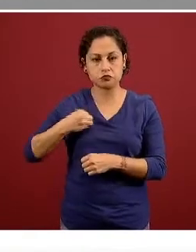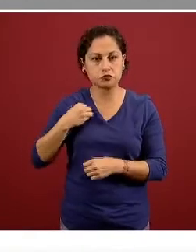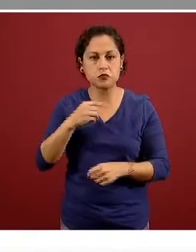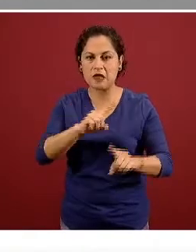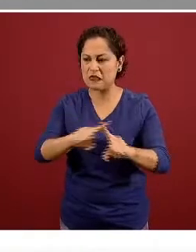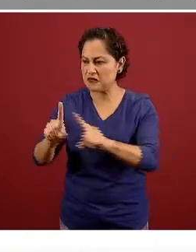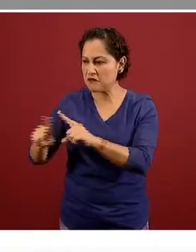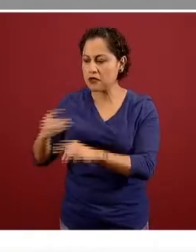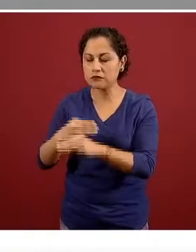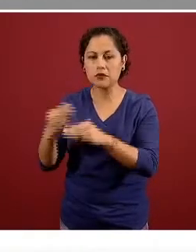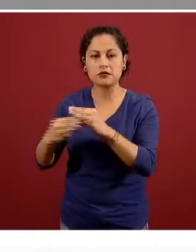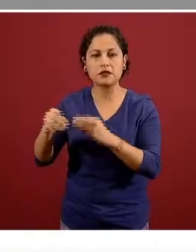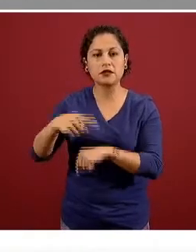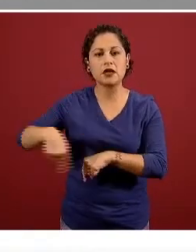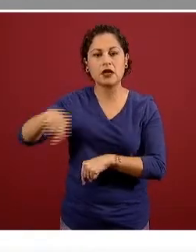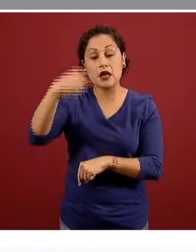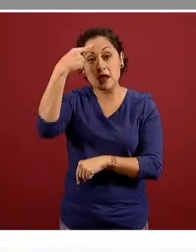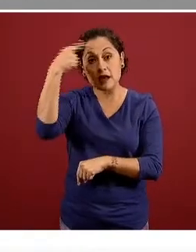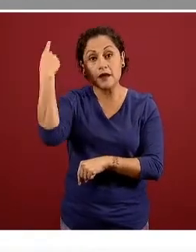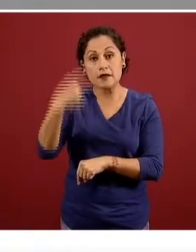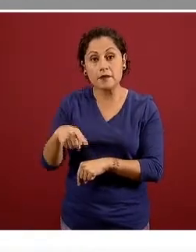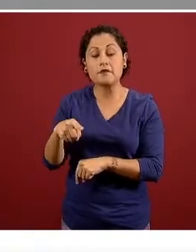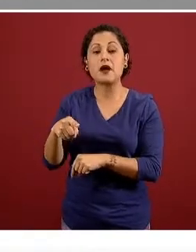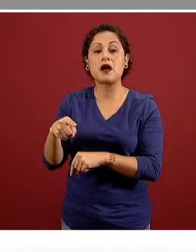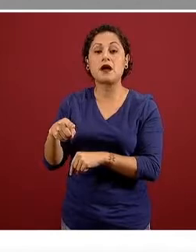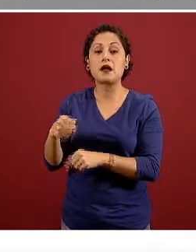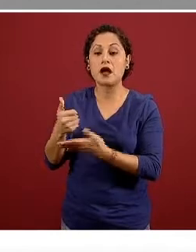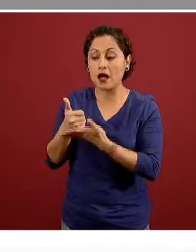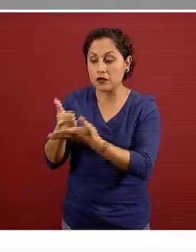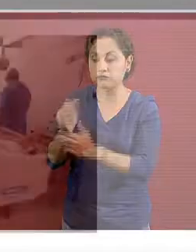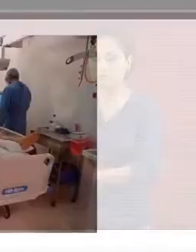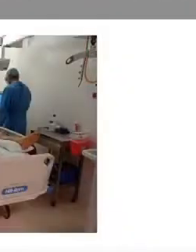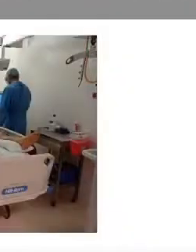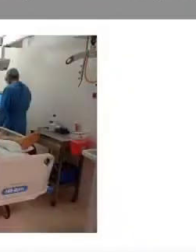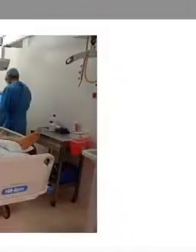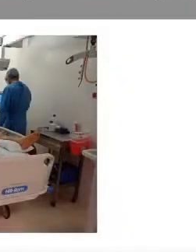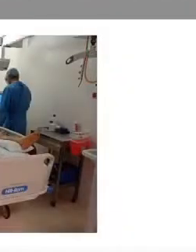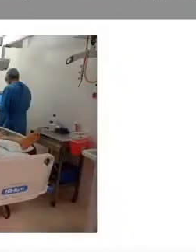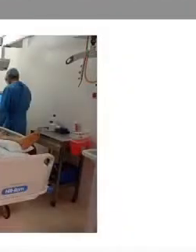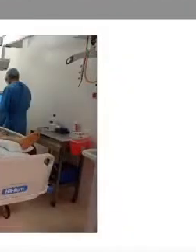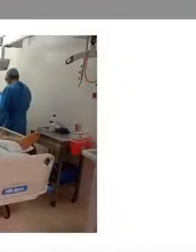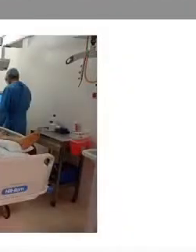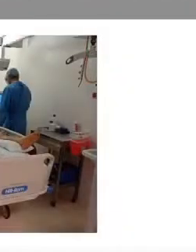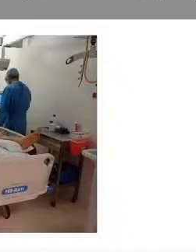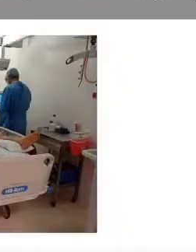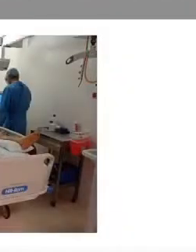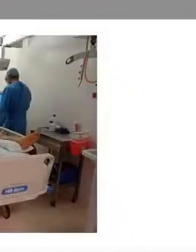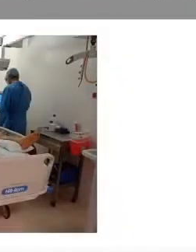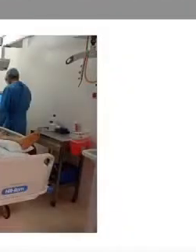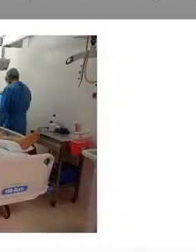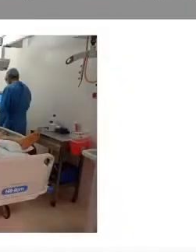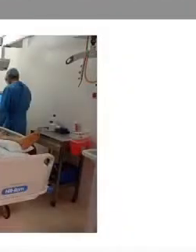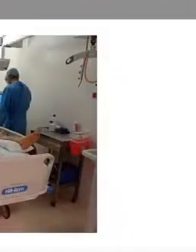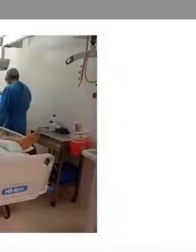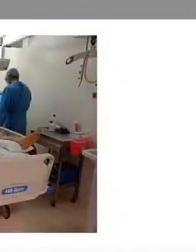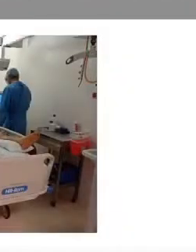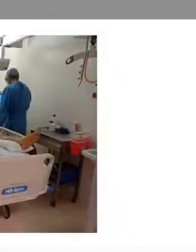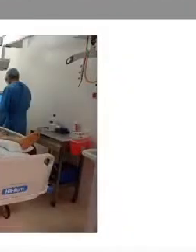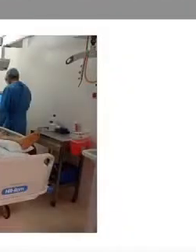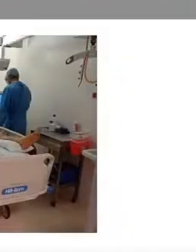protocolizadamente para poder tratar a un paciente en estado crítico. Y muy importante,